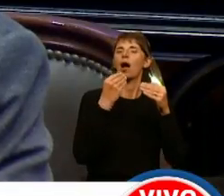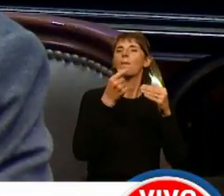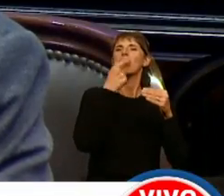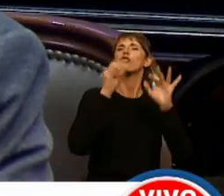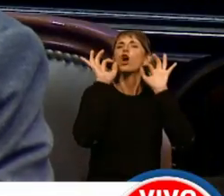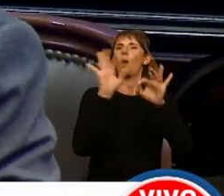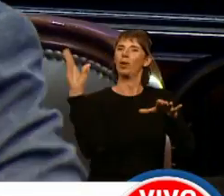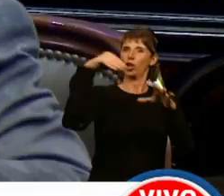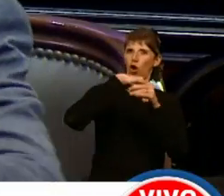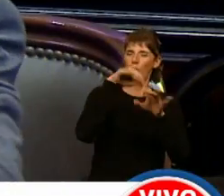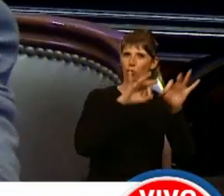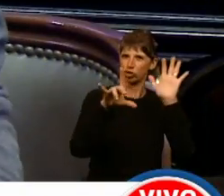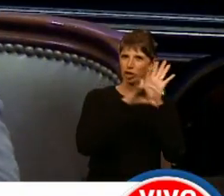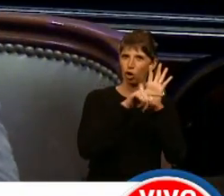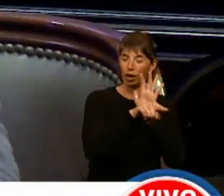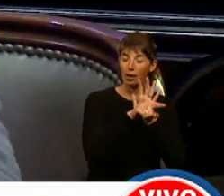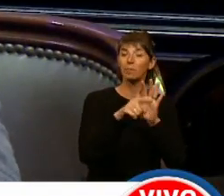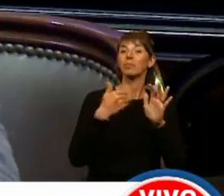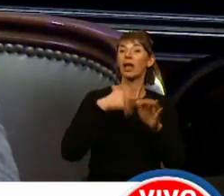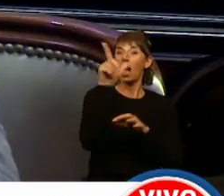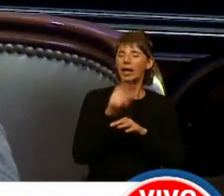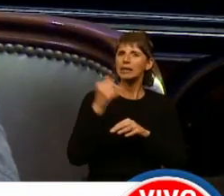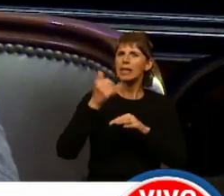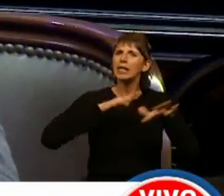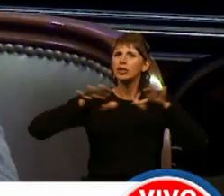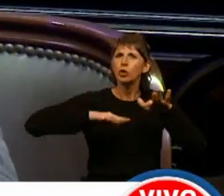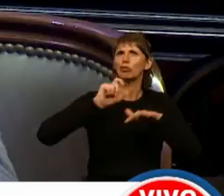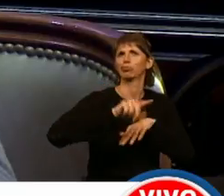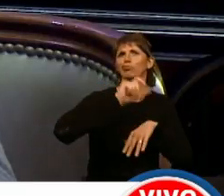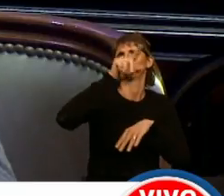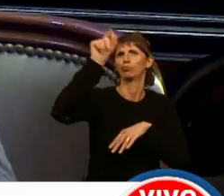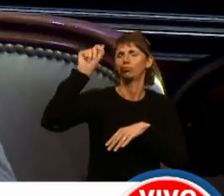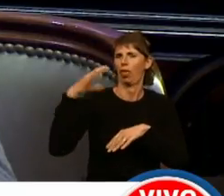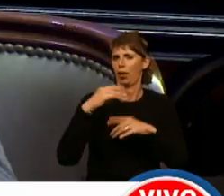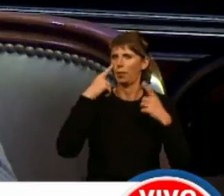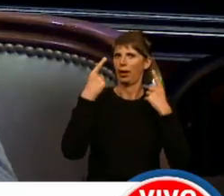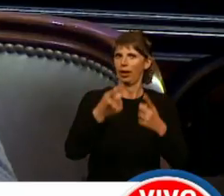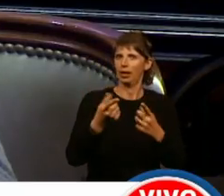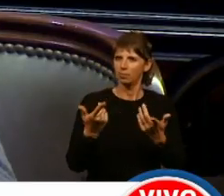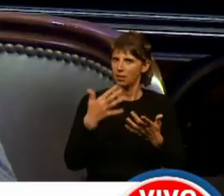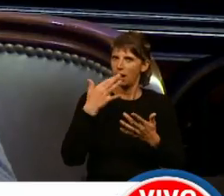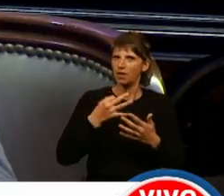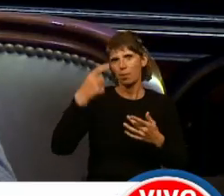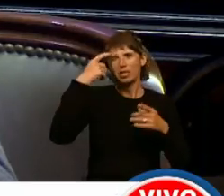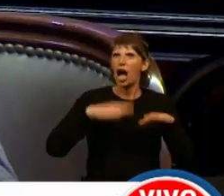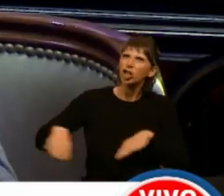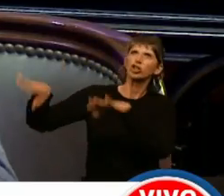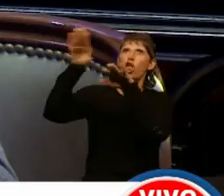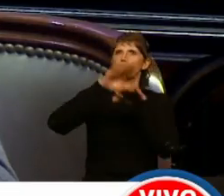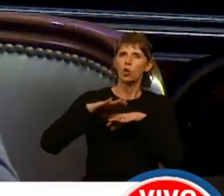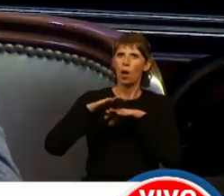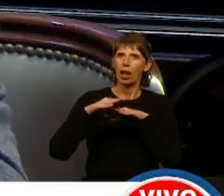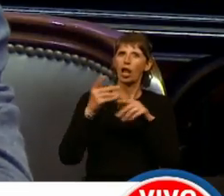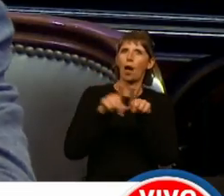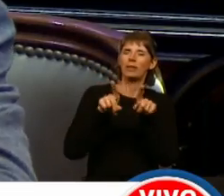el país tiene distintas realidades que tienen que ser atendidas sería injusto dar un idéntico tratamiento a